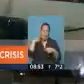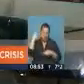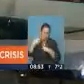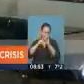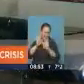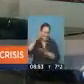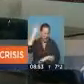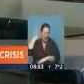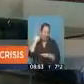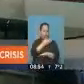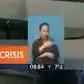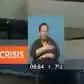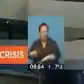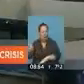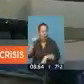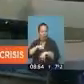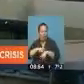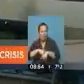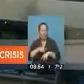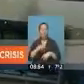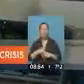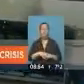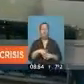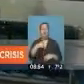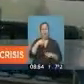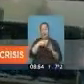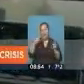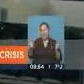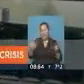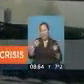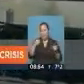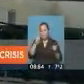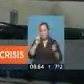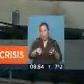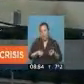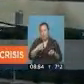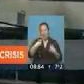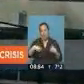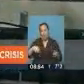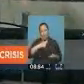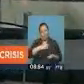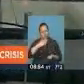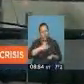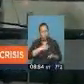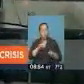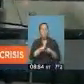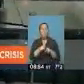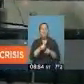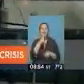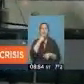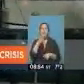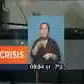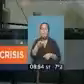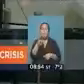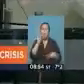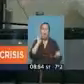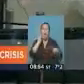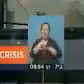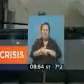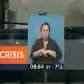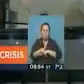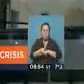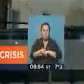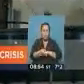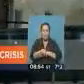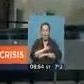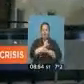venimos acompañándolos en todo el procedimiento que ha tenido y en hechos lamentables, como por ejemplo el ingreso